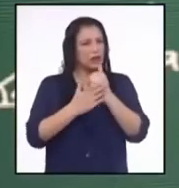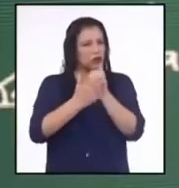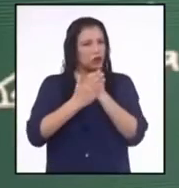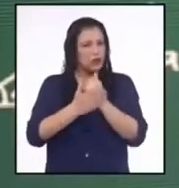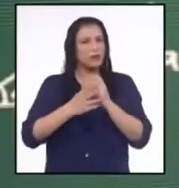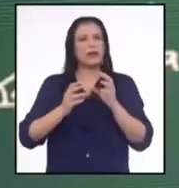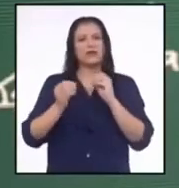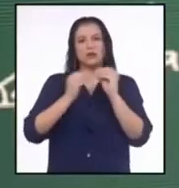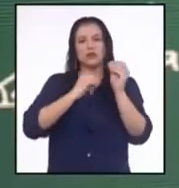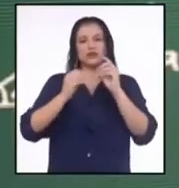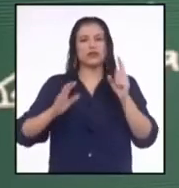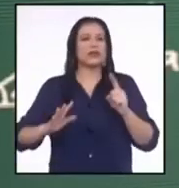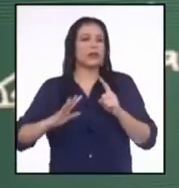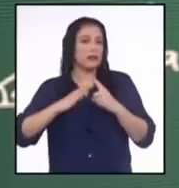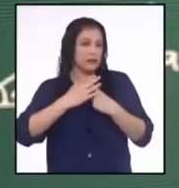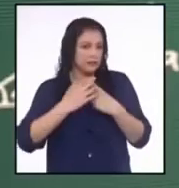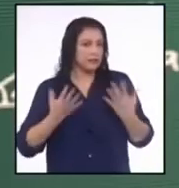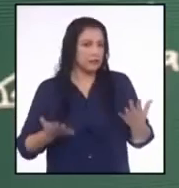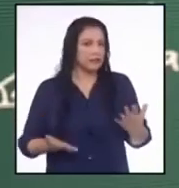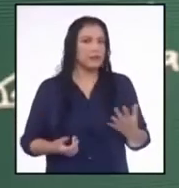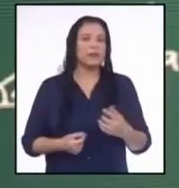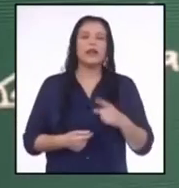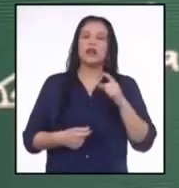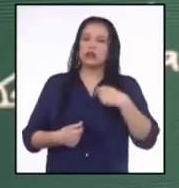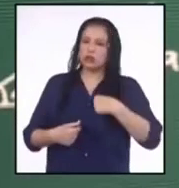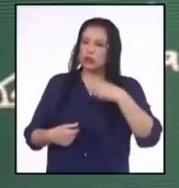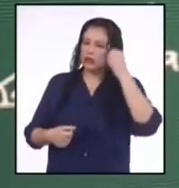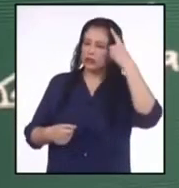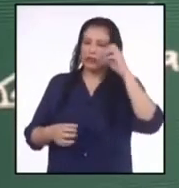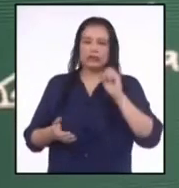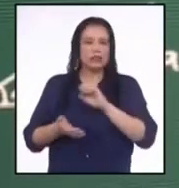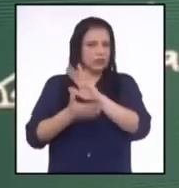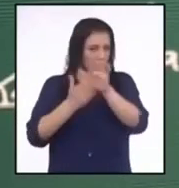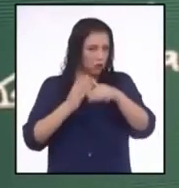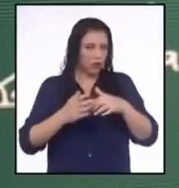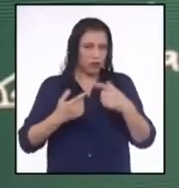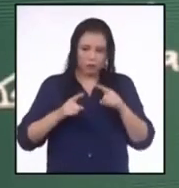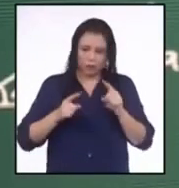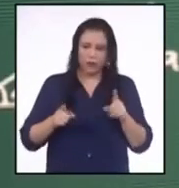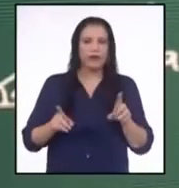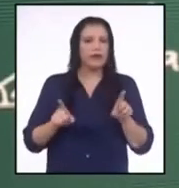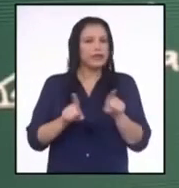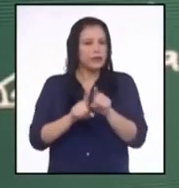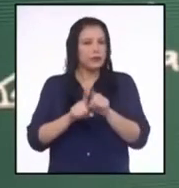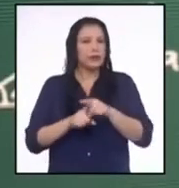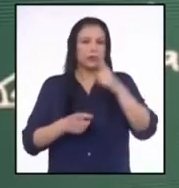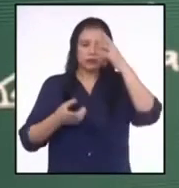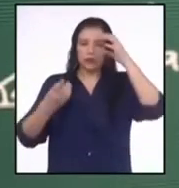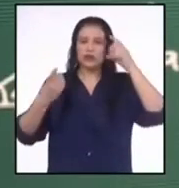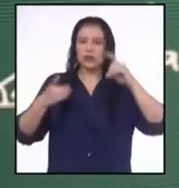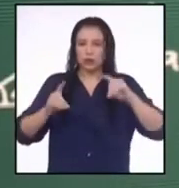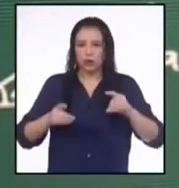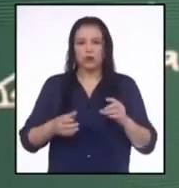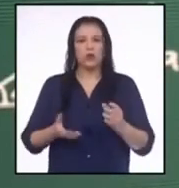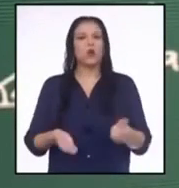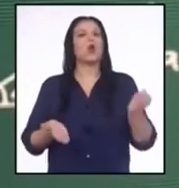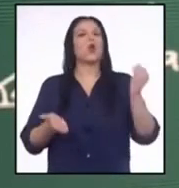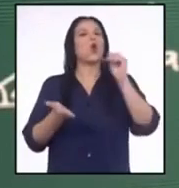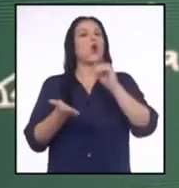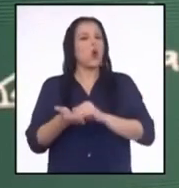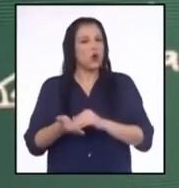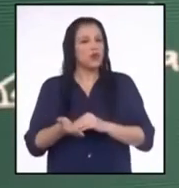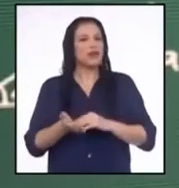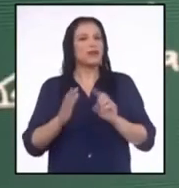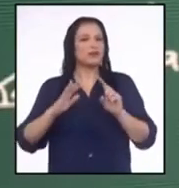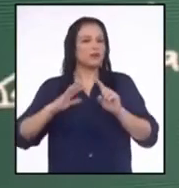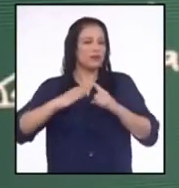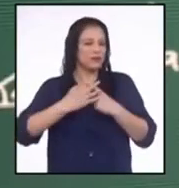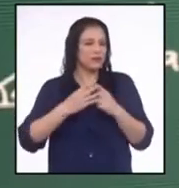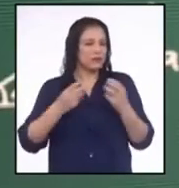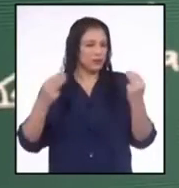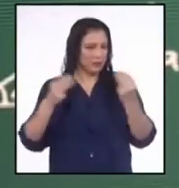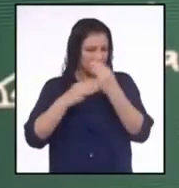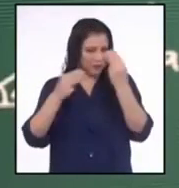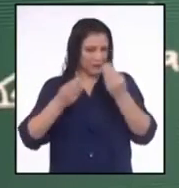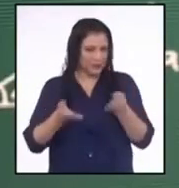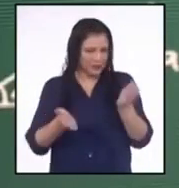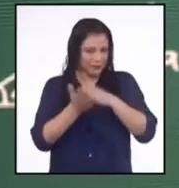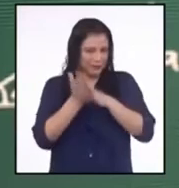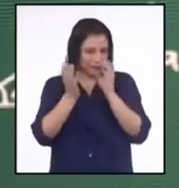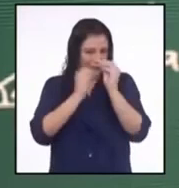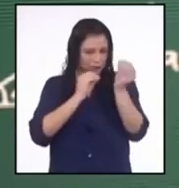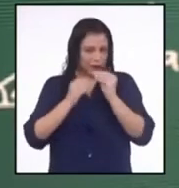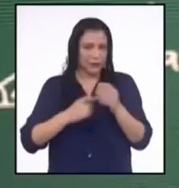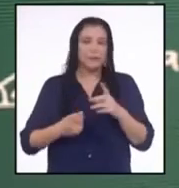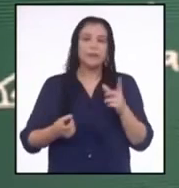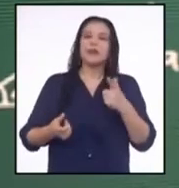situación. La verdad es que sí entendí todo, pero igual estoy de acuerdo con resolver una situación más. Pienso que aparte